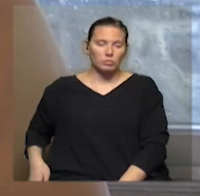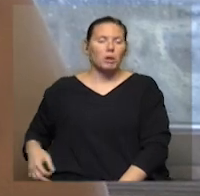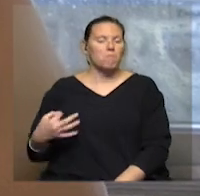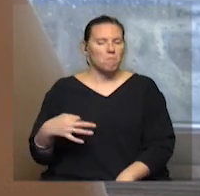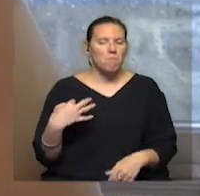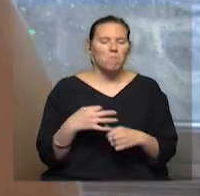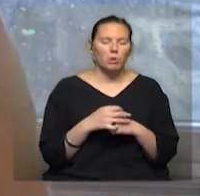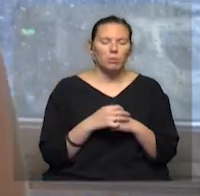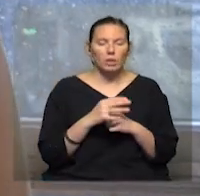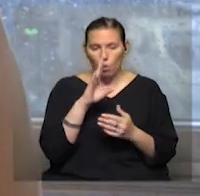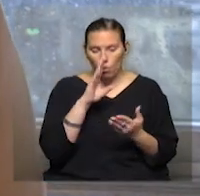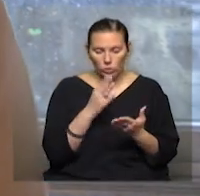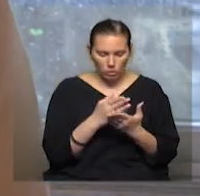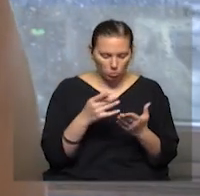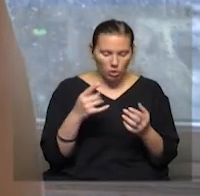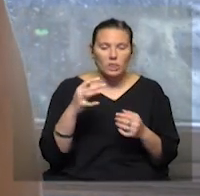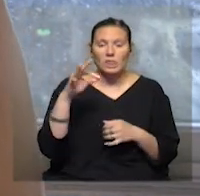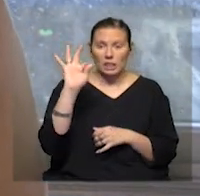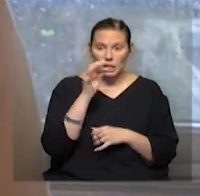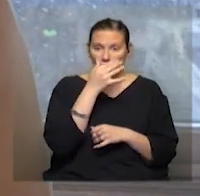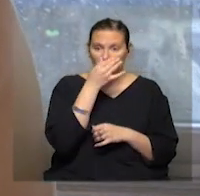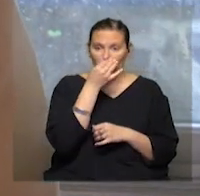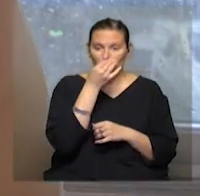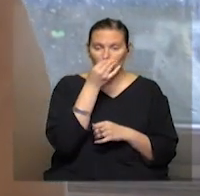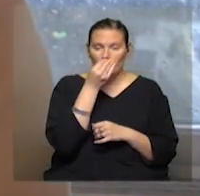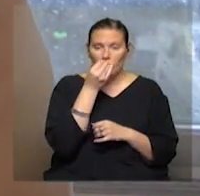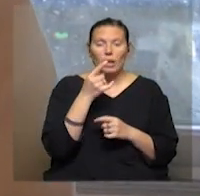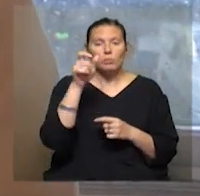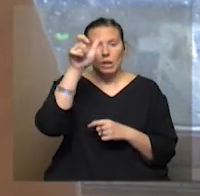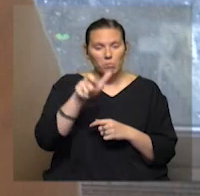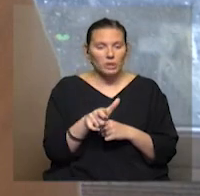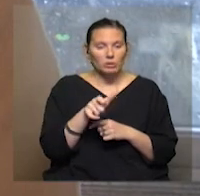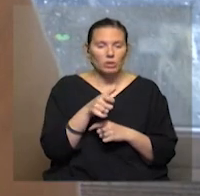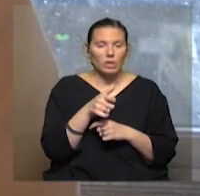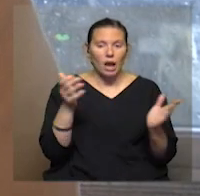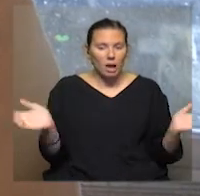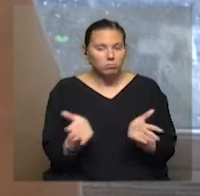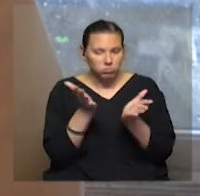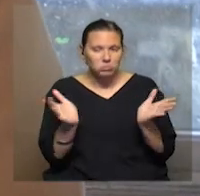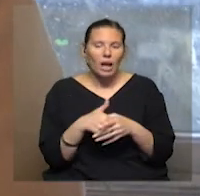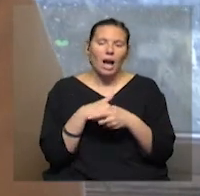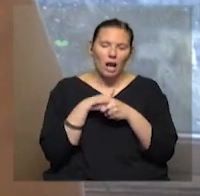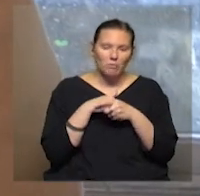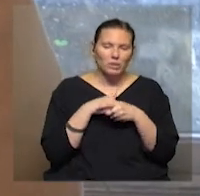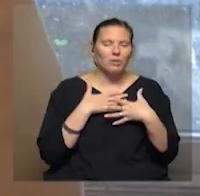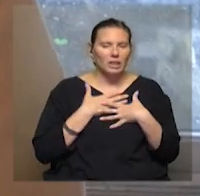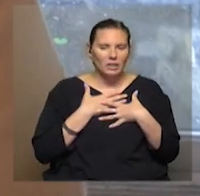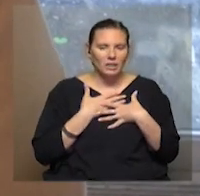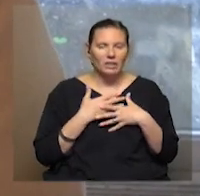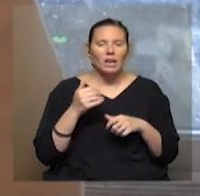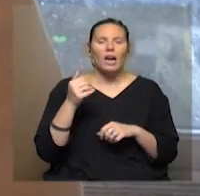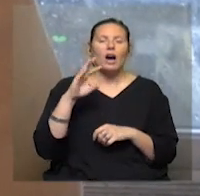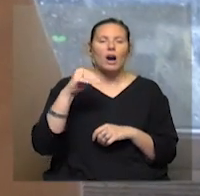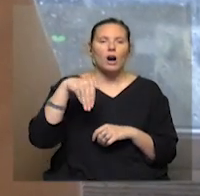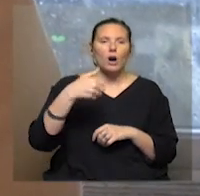Perfecto. Por último, un detalle no menor, que van a tener un animador muy importante y amigo y querido por todos nosotros, que es el Cabeza